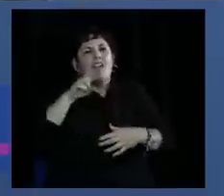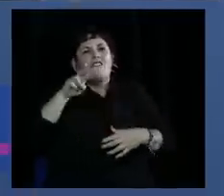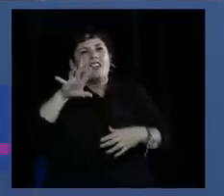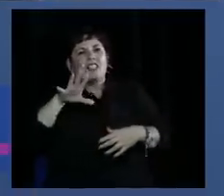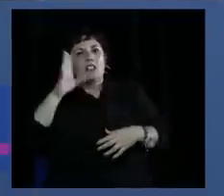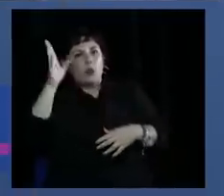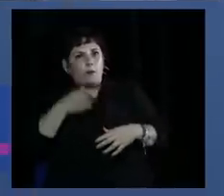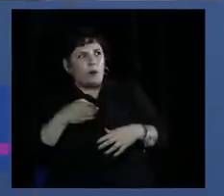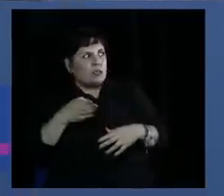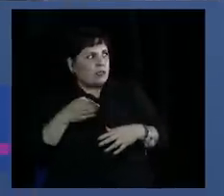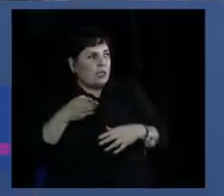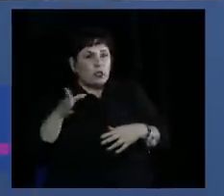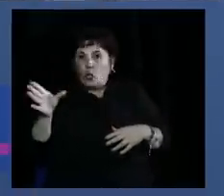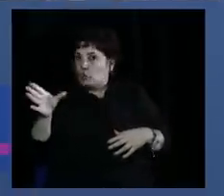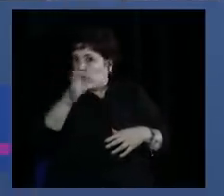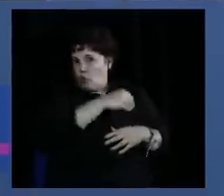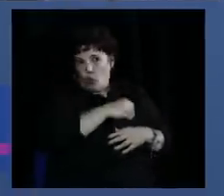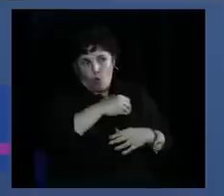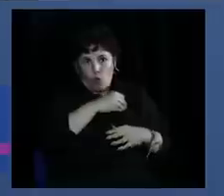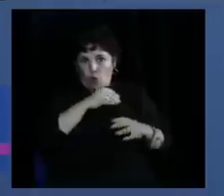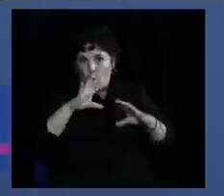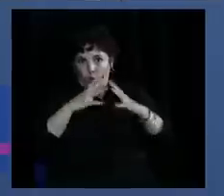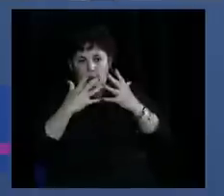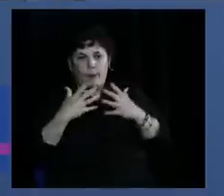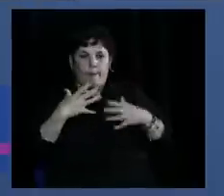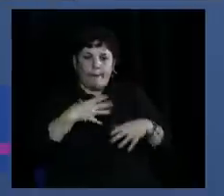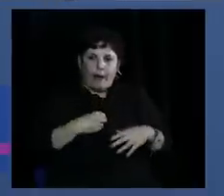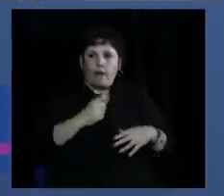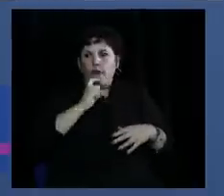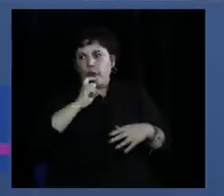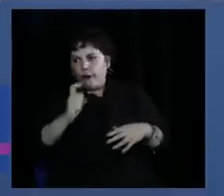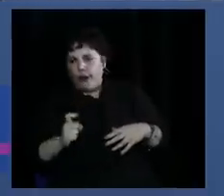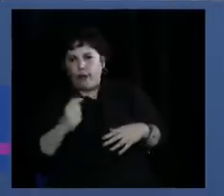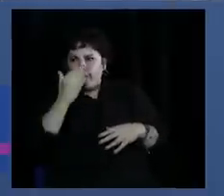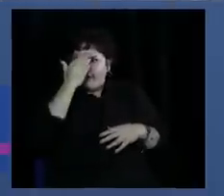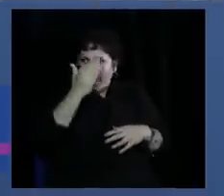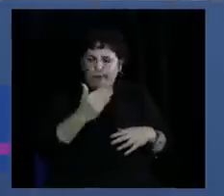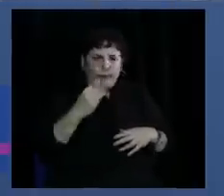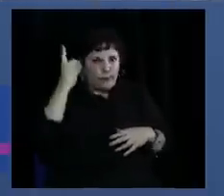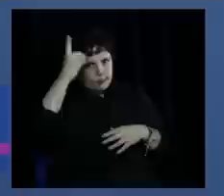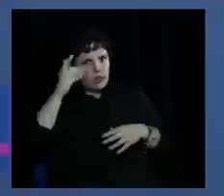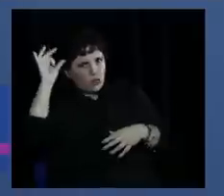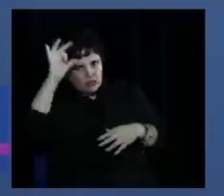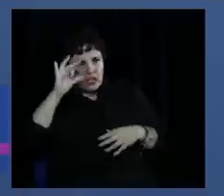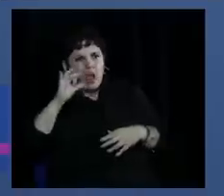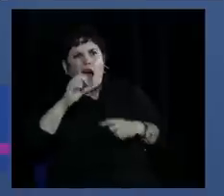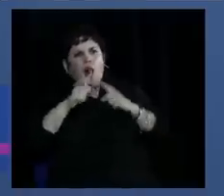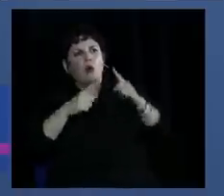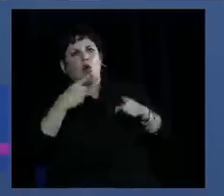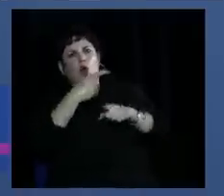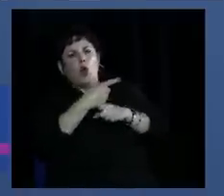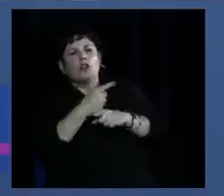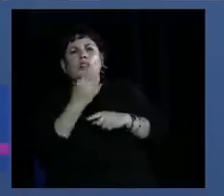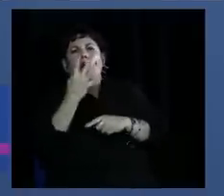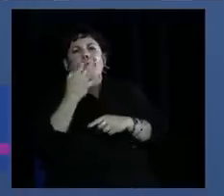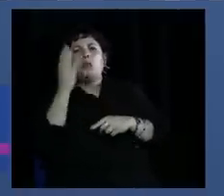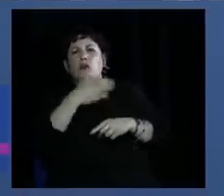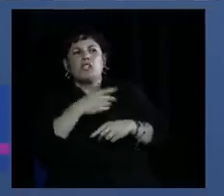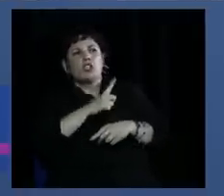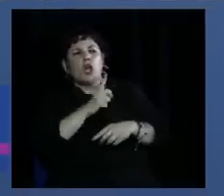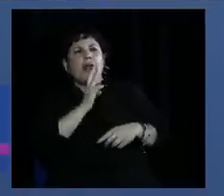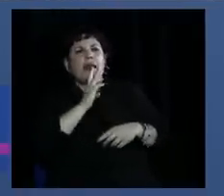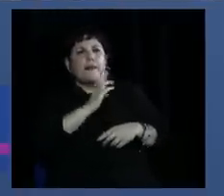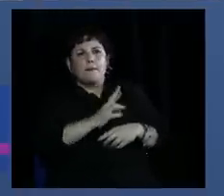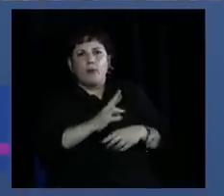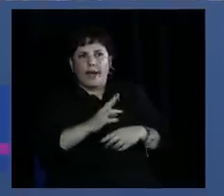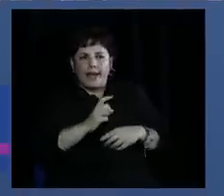del Parlamento, estamos incluyendo a todo el universo, oposición, oficialismo, Senado, diputados, está en contra y un 4% no contesta. Claramente, cuando